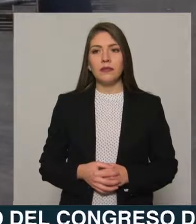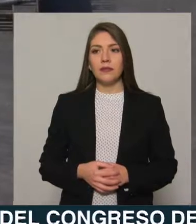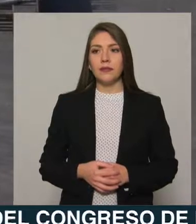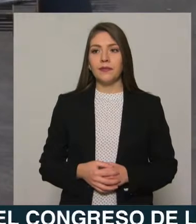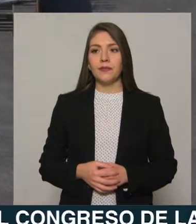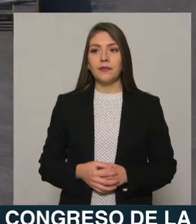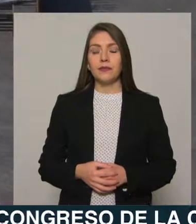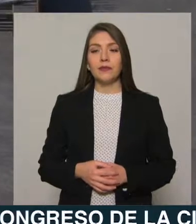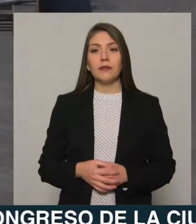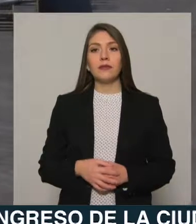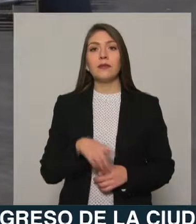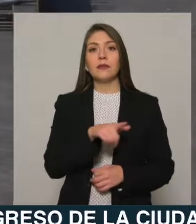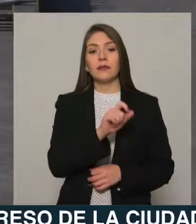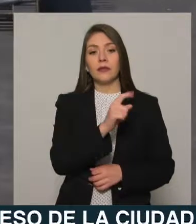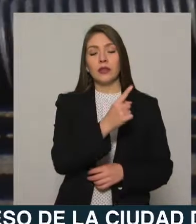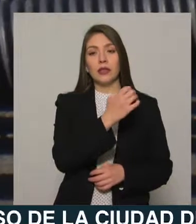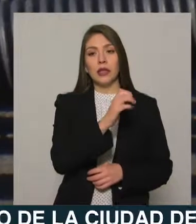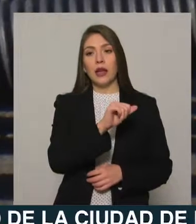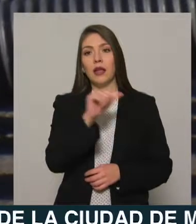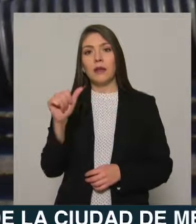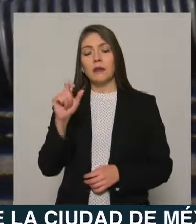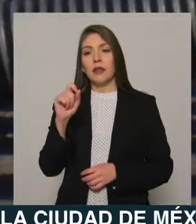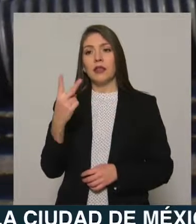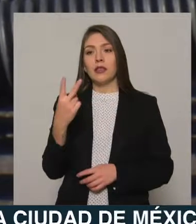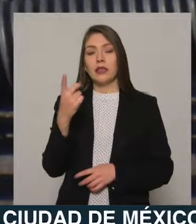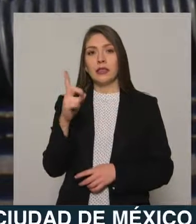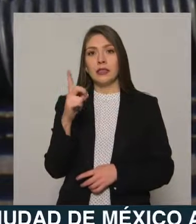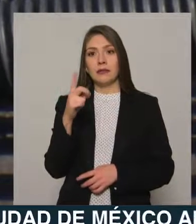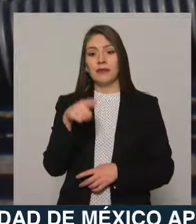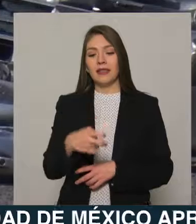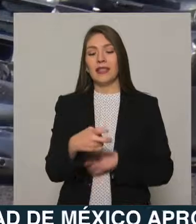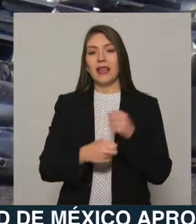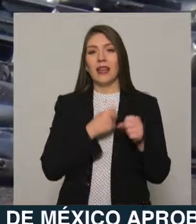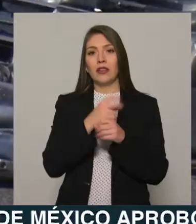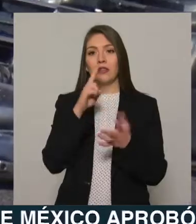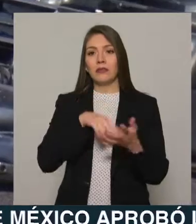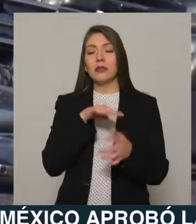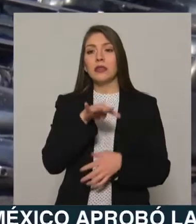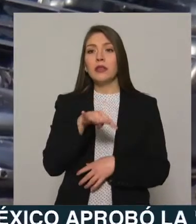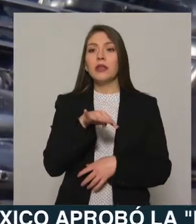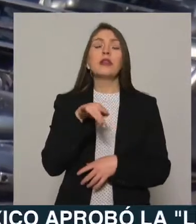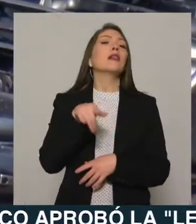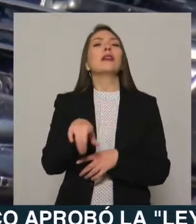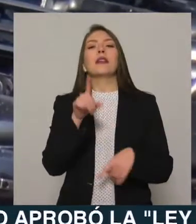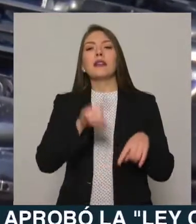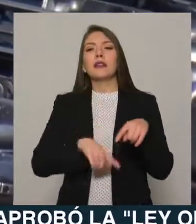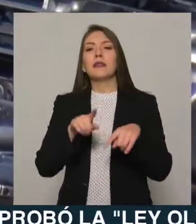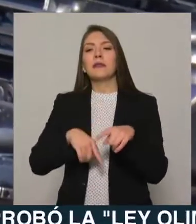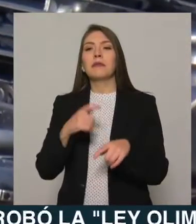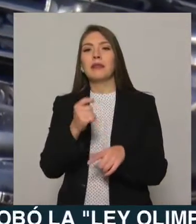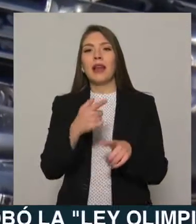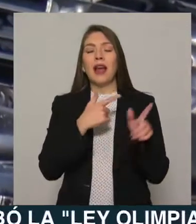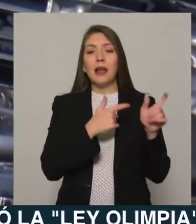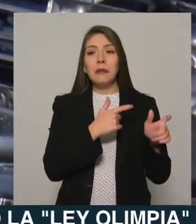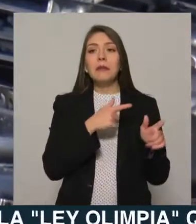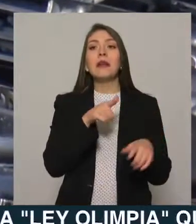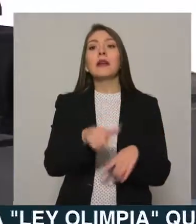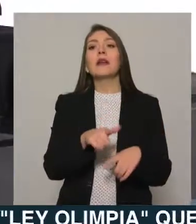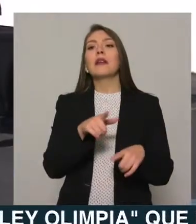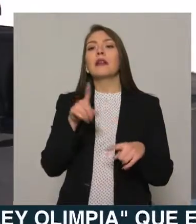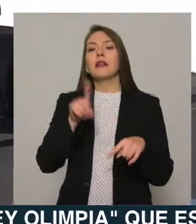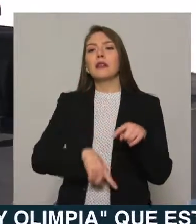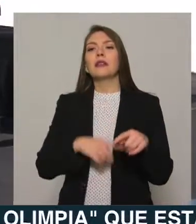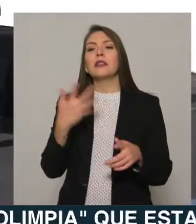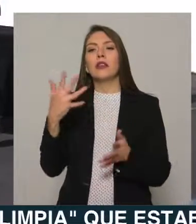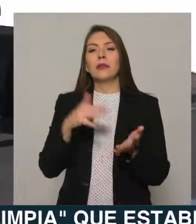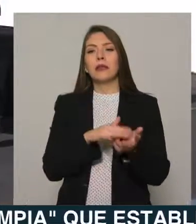Del 21 de enero al 22 de diciembre de este año, el programa Sí al Desarme, Sí a la Paz ha destruido cerca de 4.562 armas de fuego.